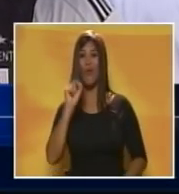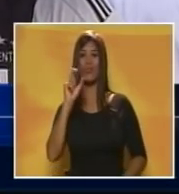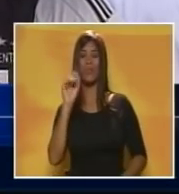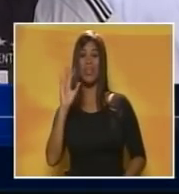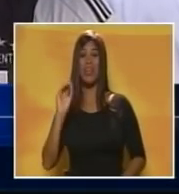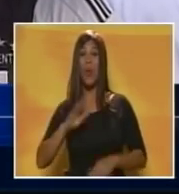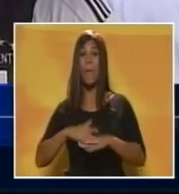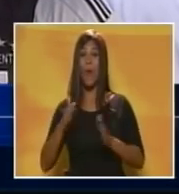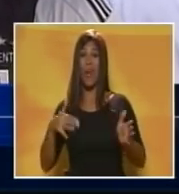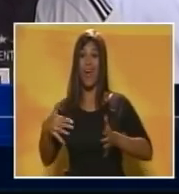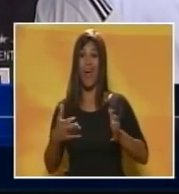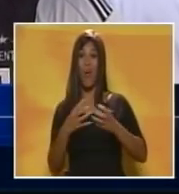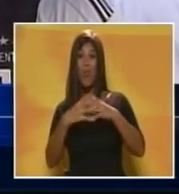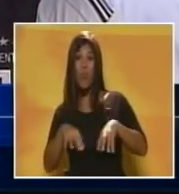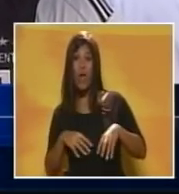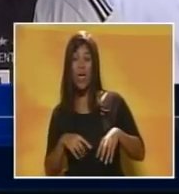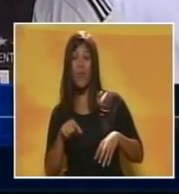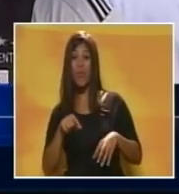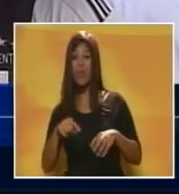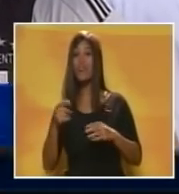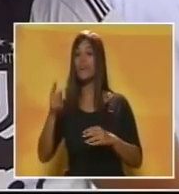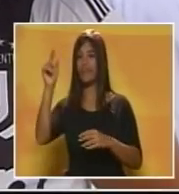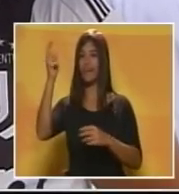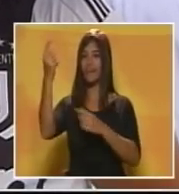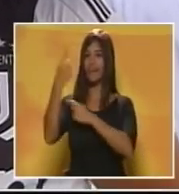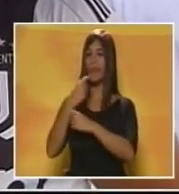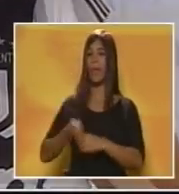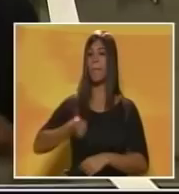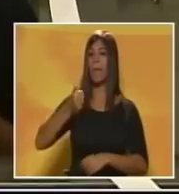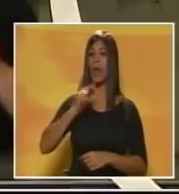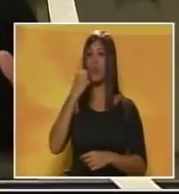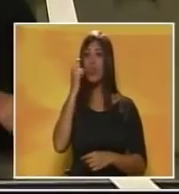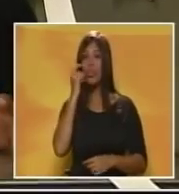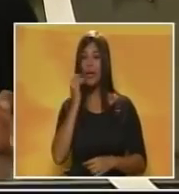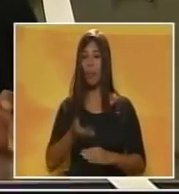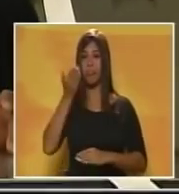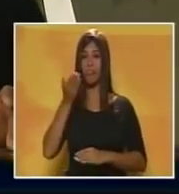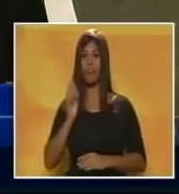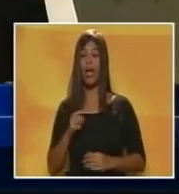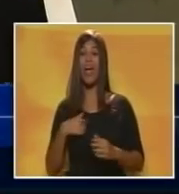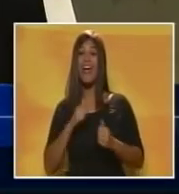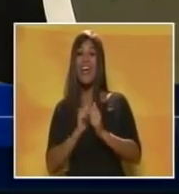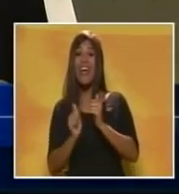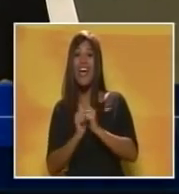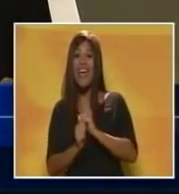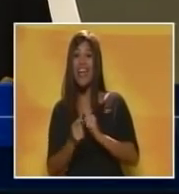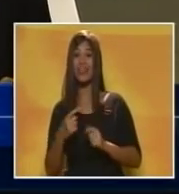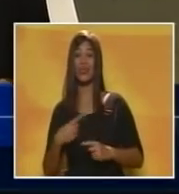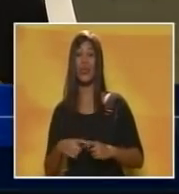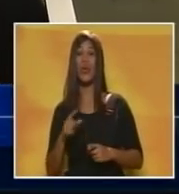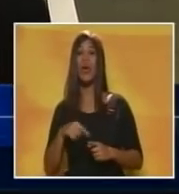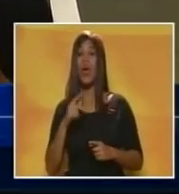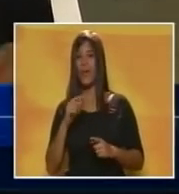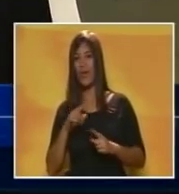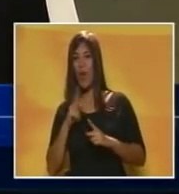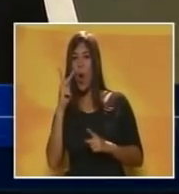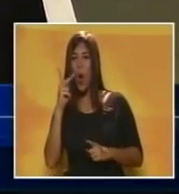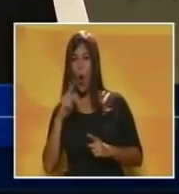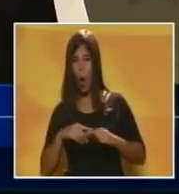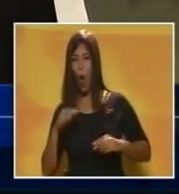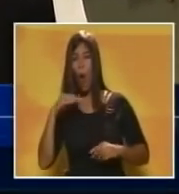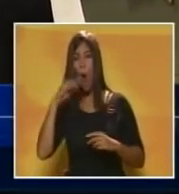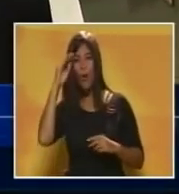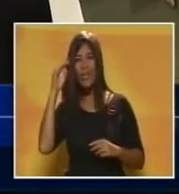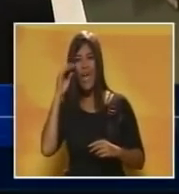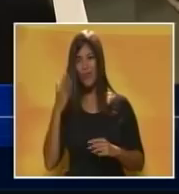nos suben la caja de huevo al mayor casi que diario. El producto del queso, el precio son el coreano, que es el queso duro,